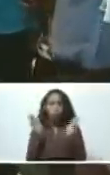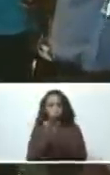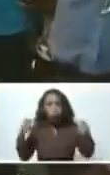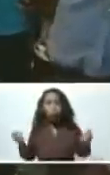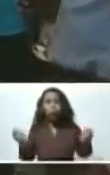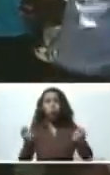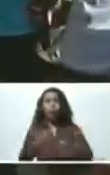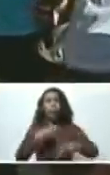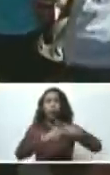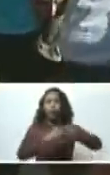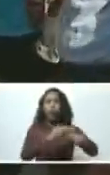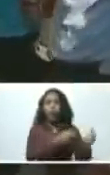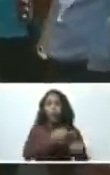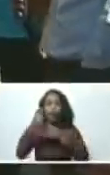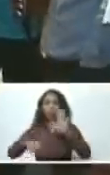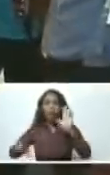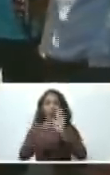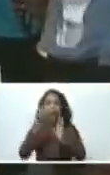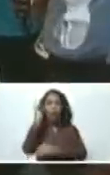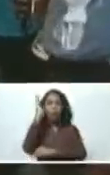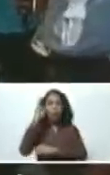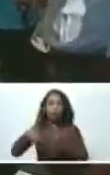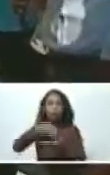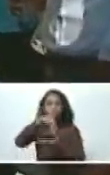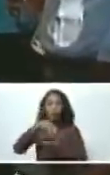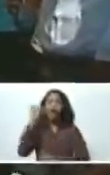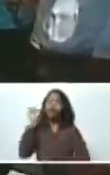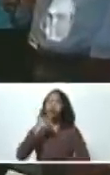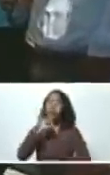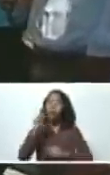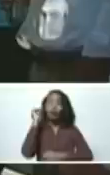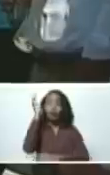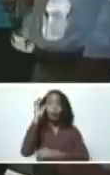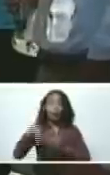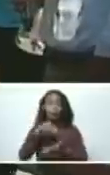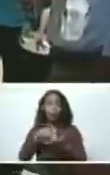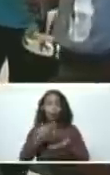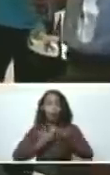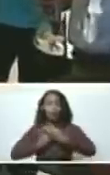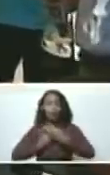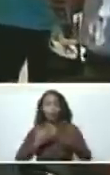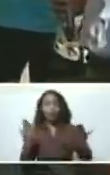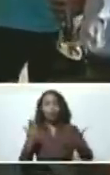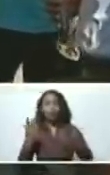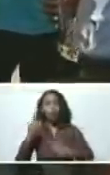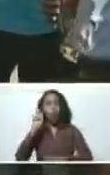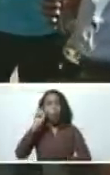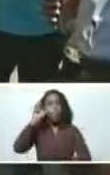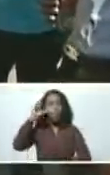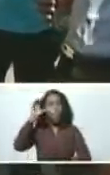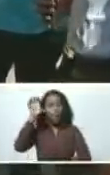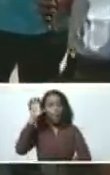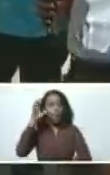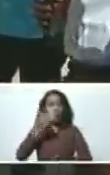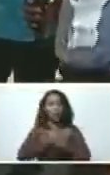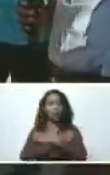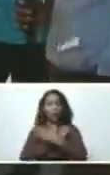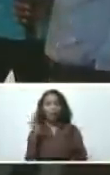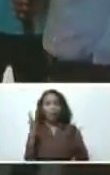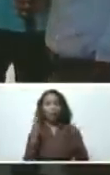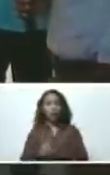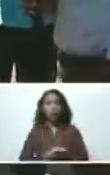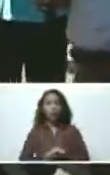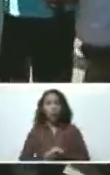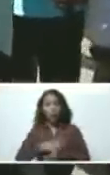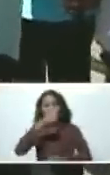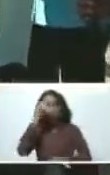y llevando las leyes a la Asamblea Nacional, ahora sí la Asamblea Nacional, al servicio de un país, al servicio de los productores, al servicio de